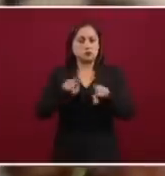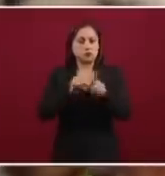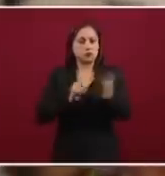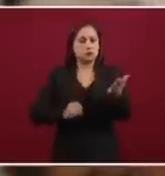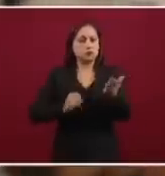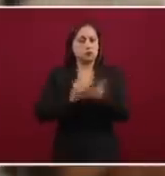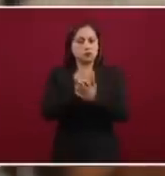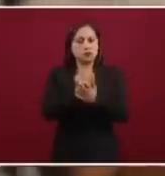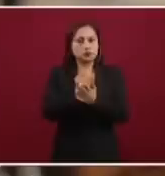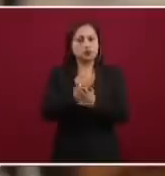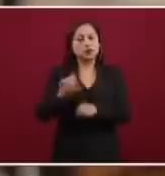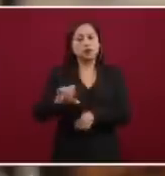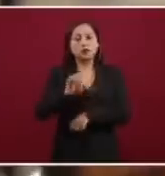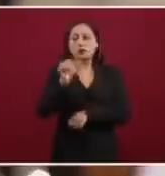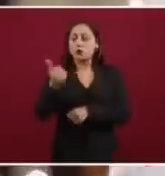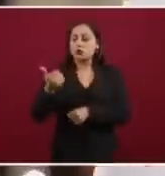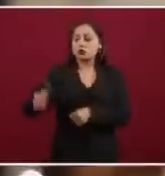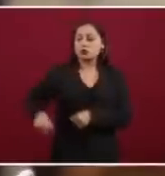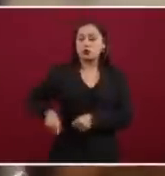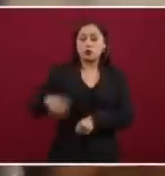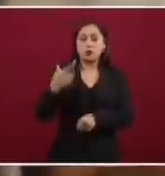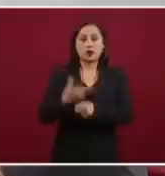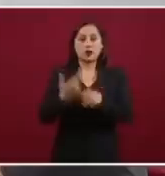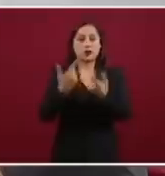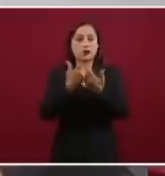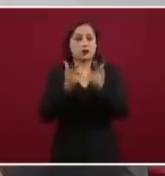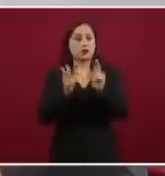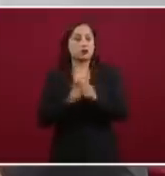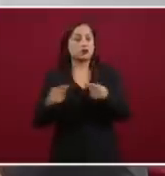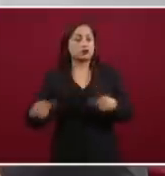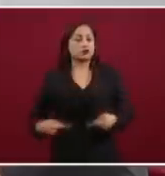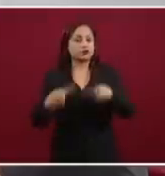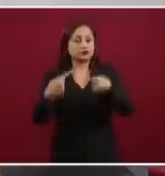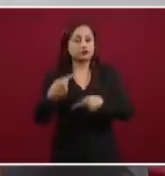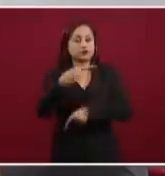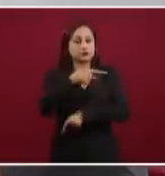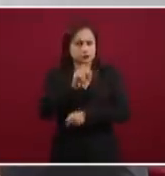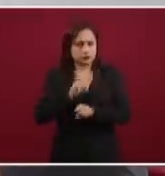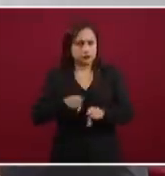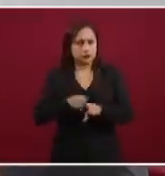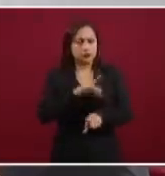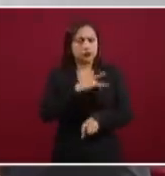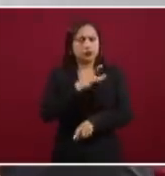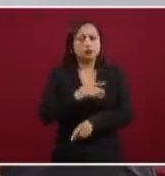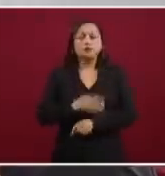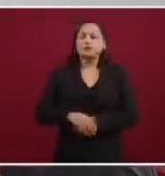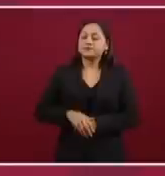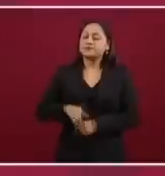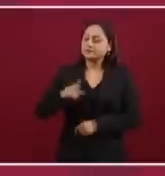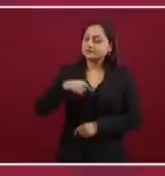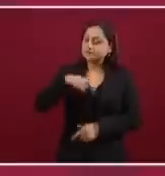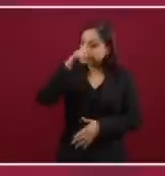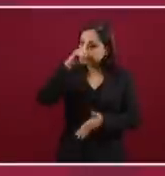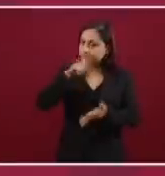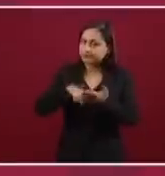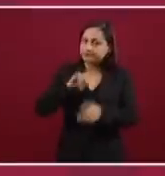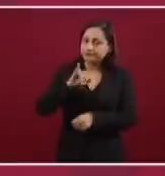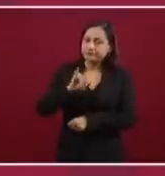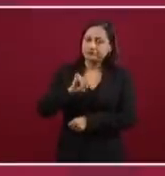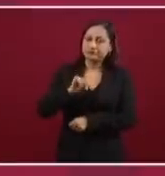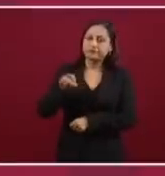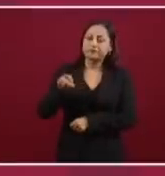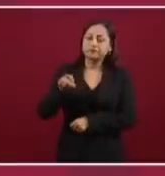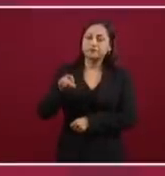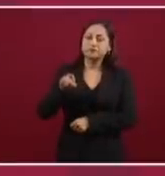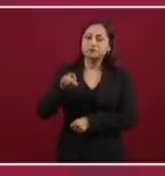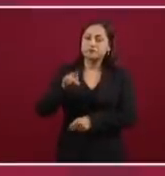con los gobernadores de oposición? Y ahorita le hago una segunda pregunta. Yo creo que sí, todos los gobernadores nos